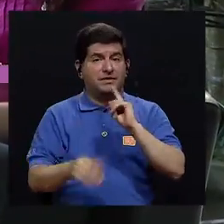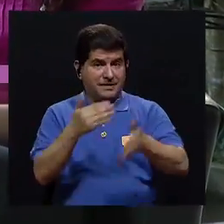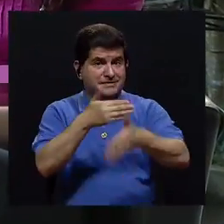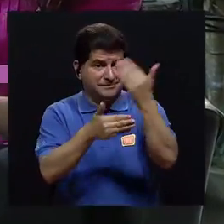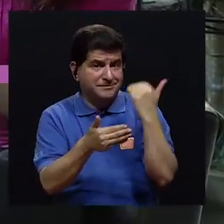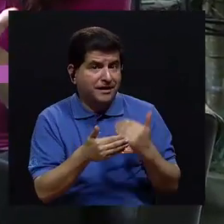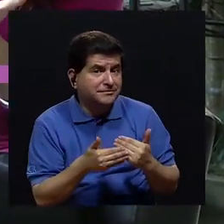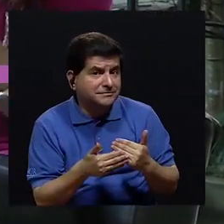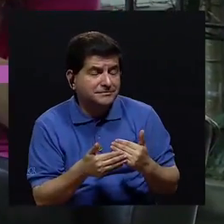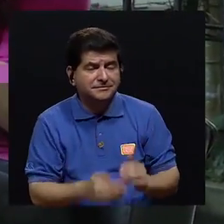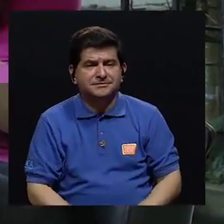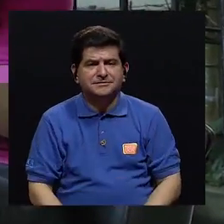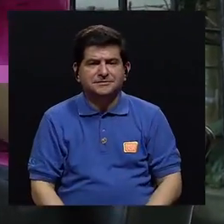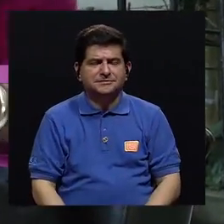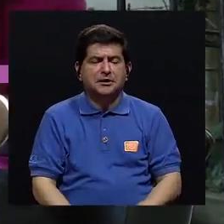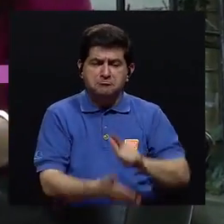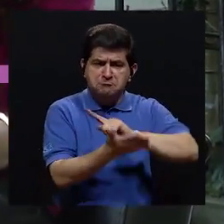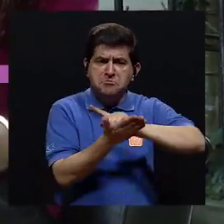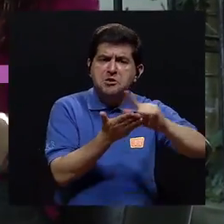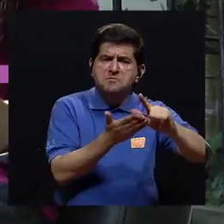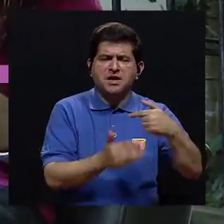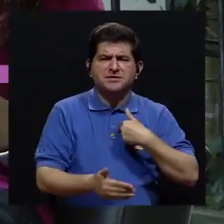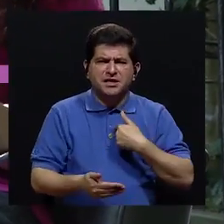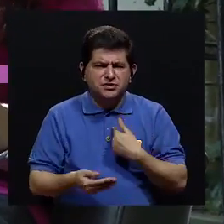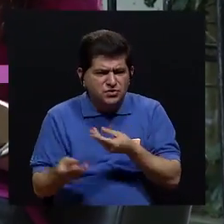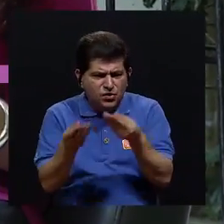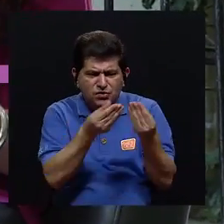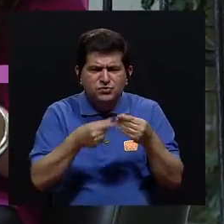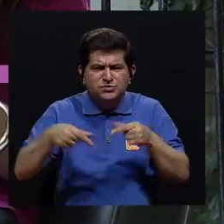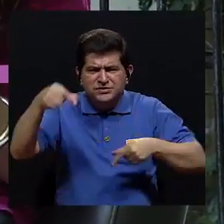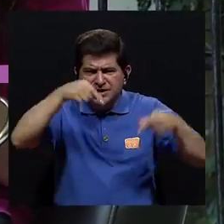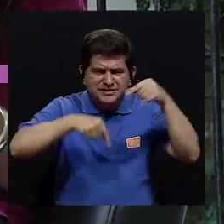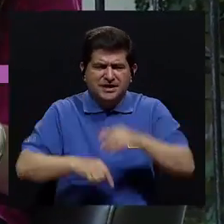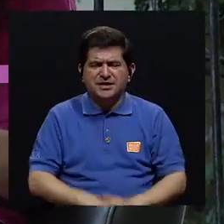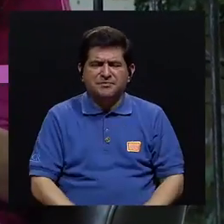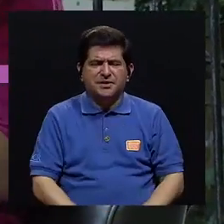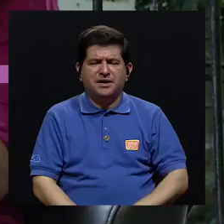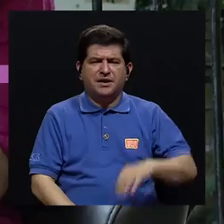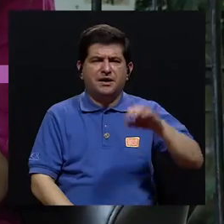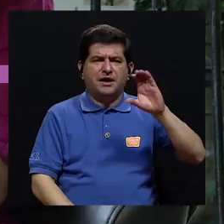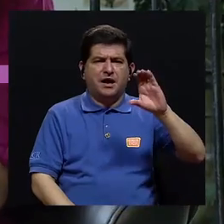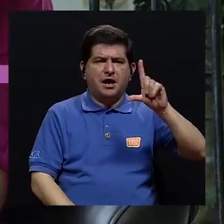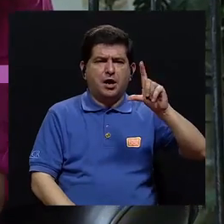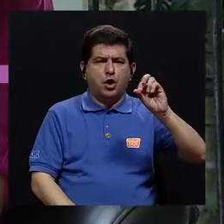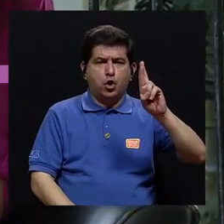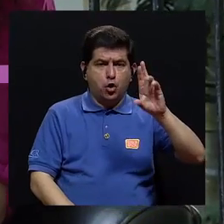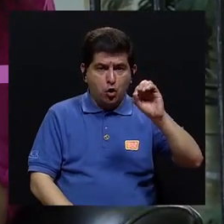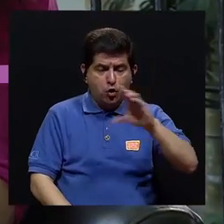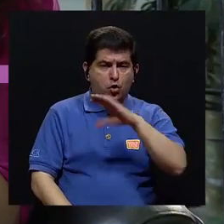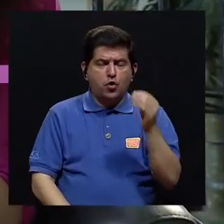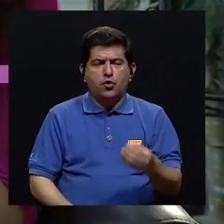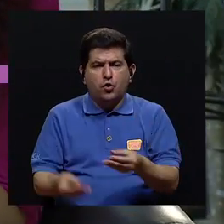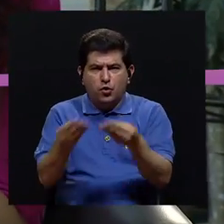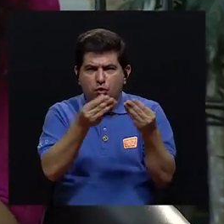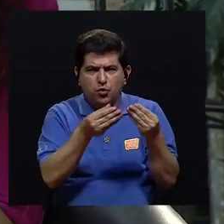que platicábamos, pues hablemos del tema de limpieza. Tengo sustancias químicas, cloros, algunos solventes,